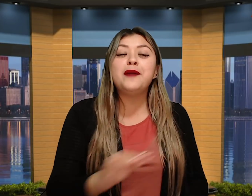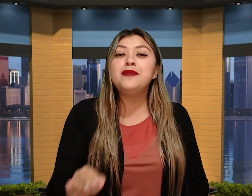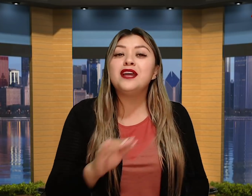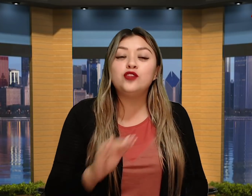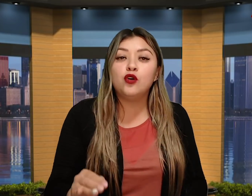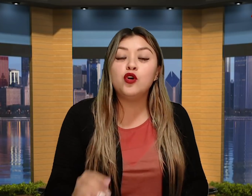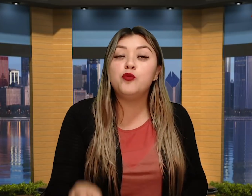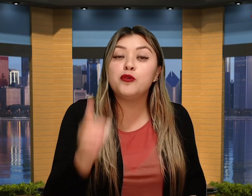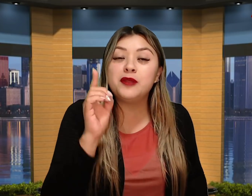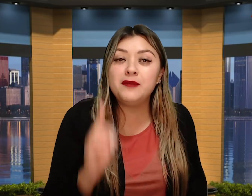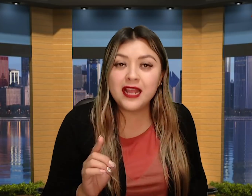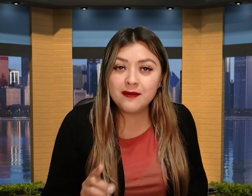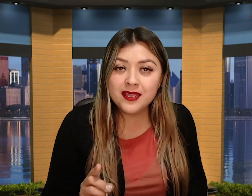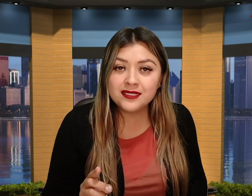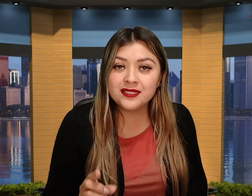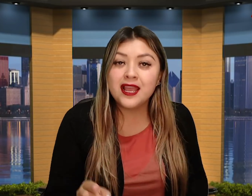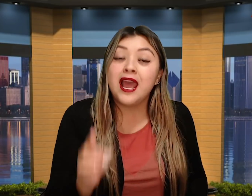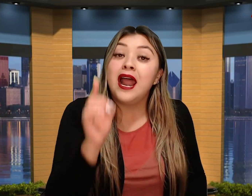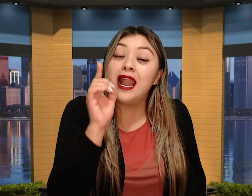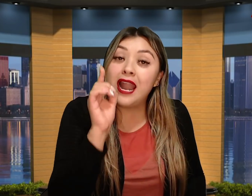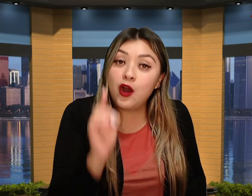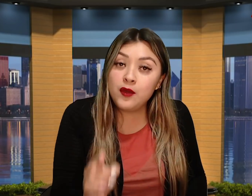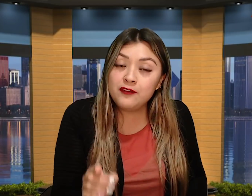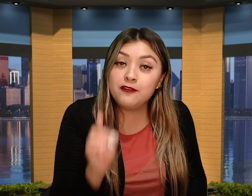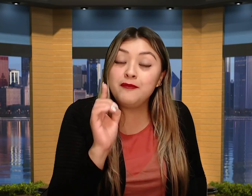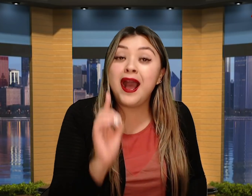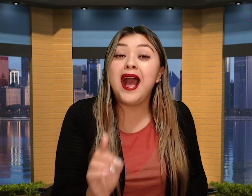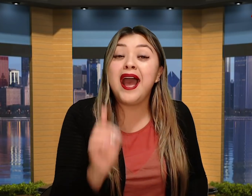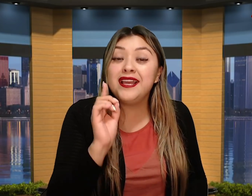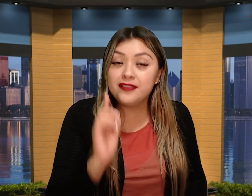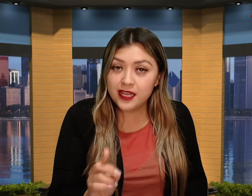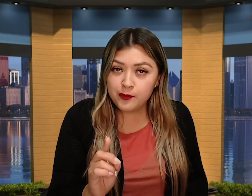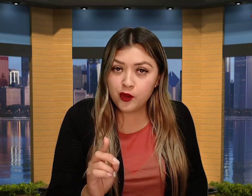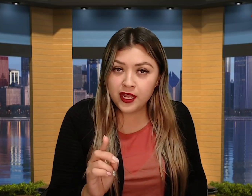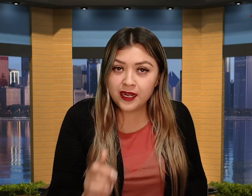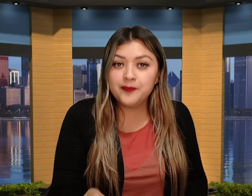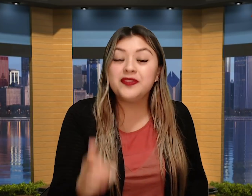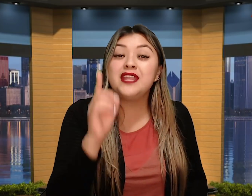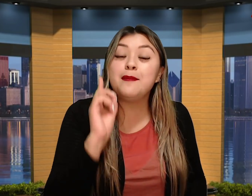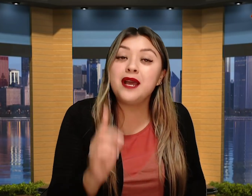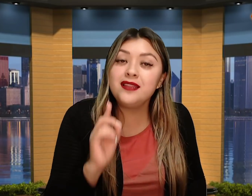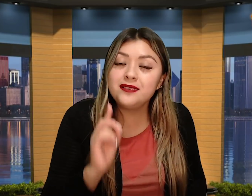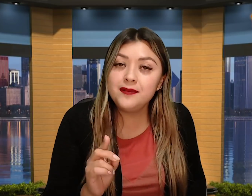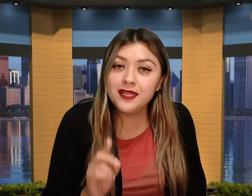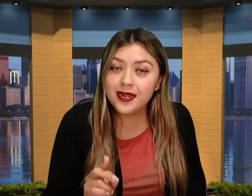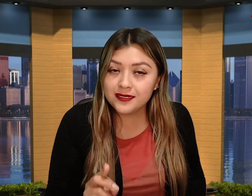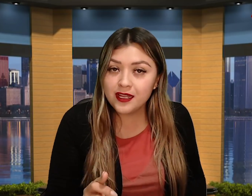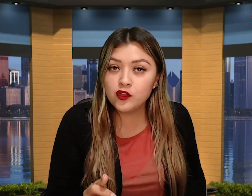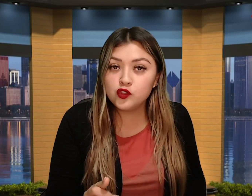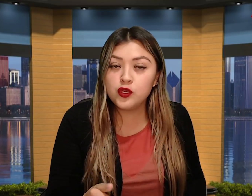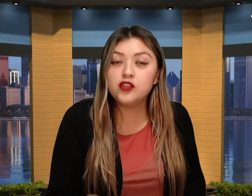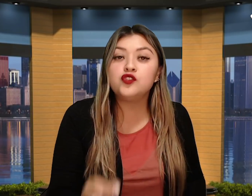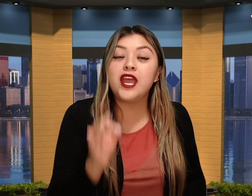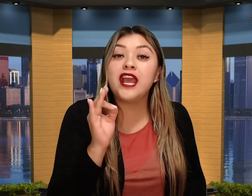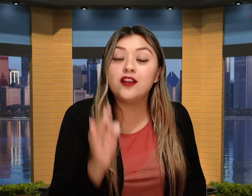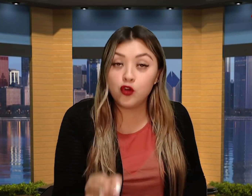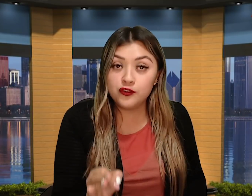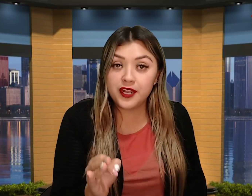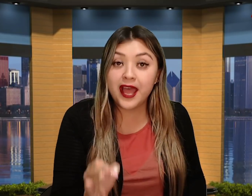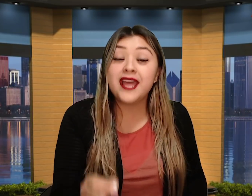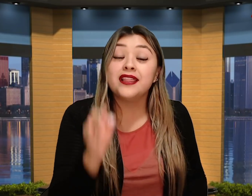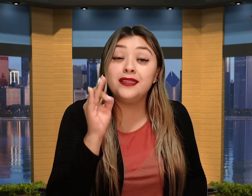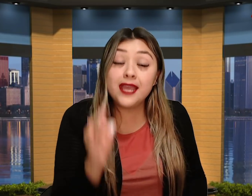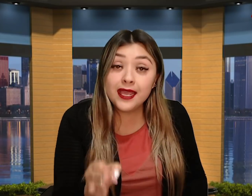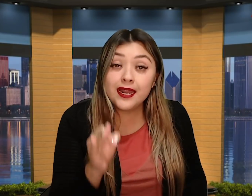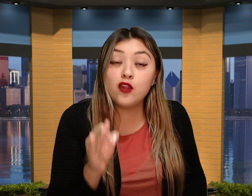lo cambia todo. Por primera vez, la UIF va a interponer demanda civil en Estados Unidos en